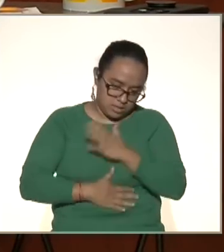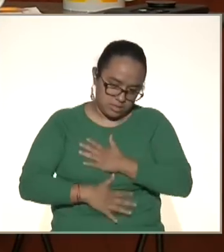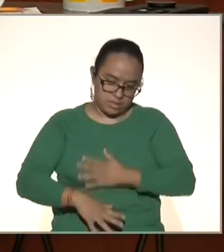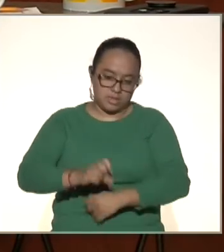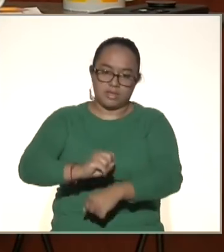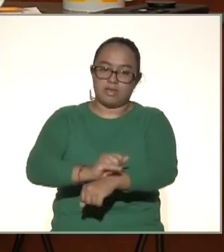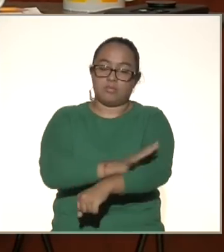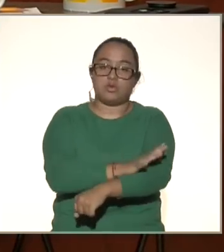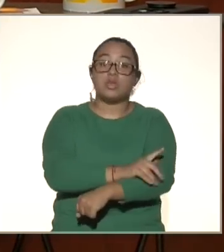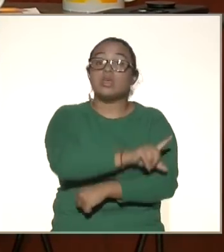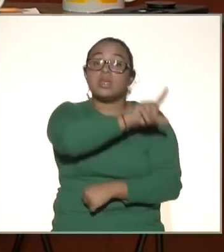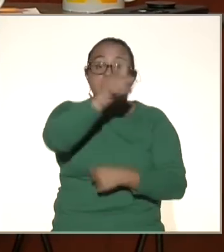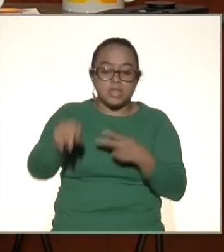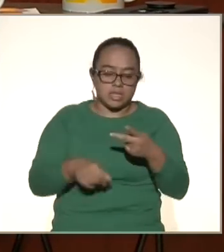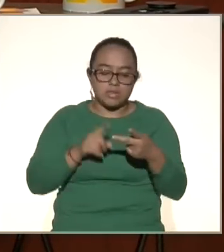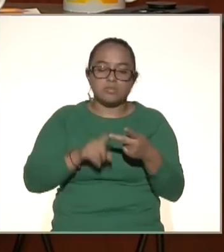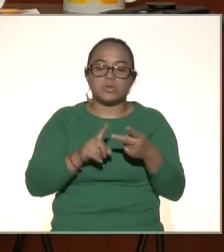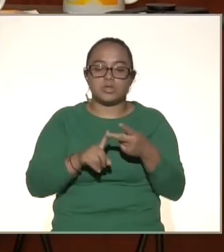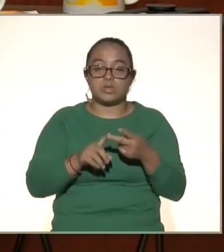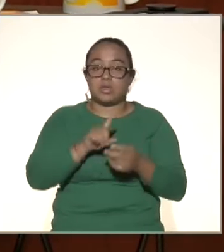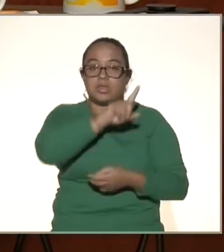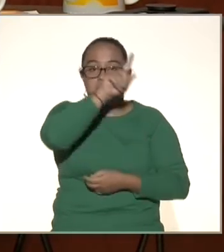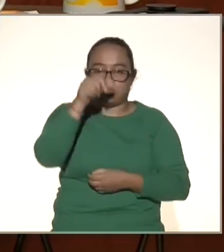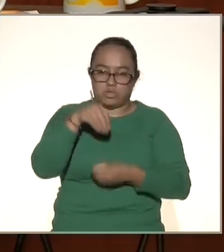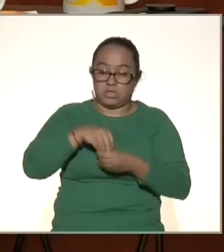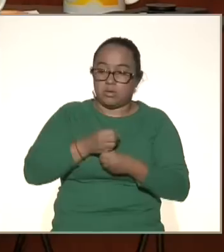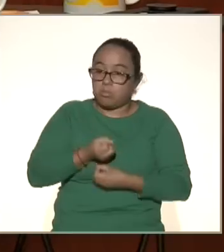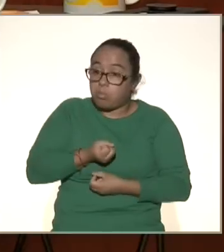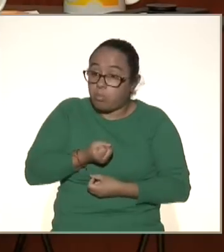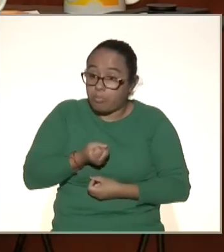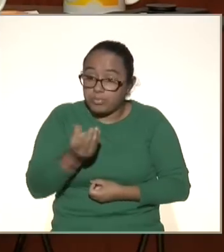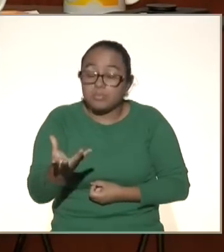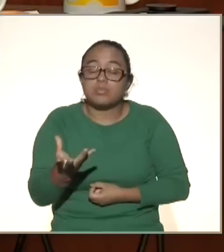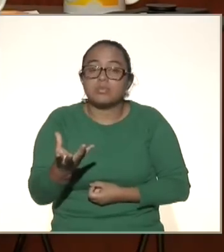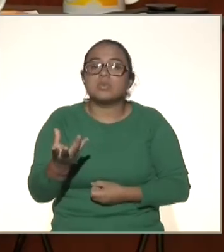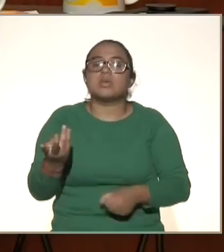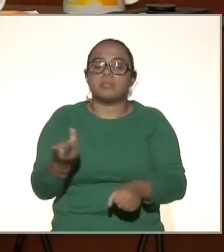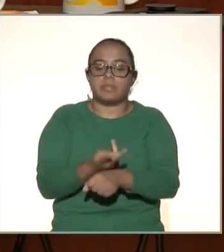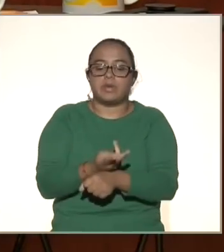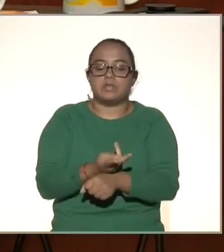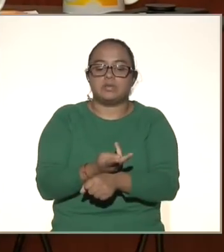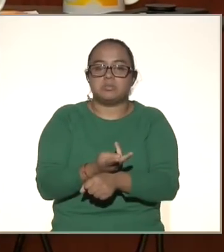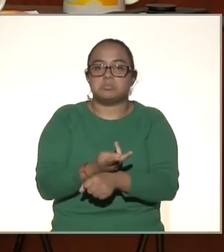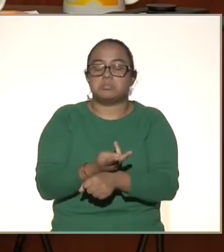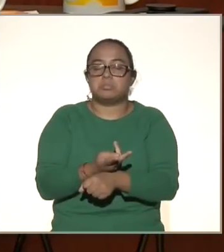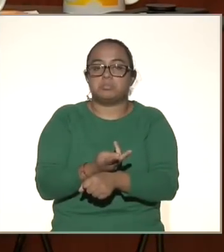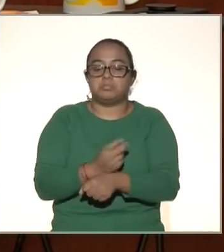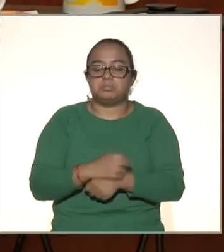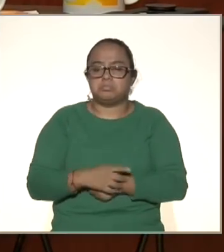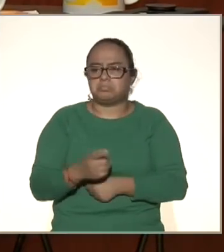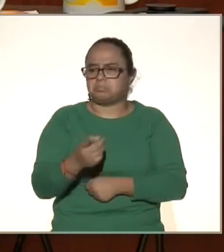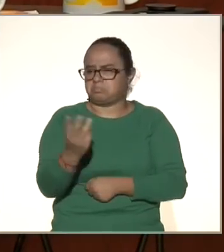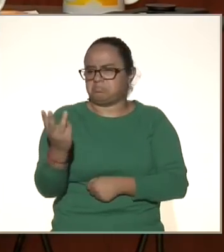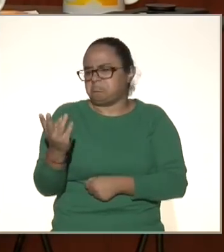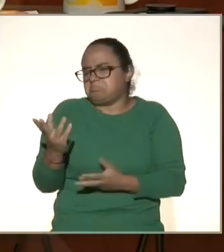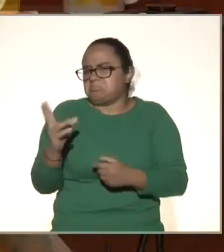cuando ella sorpresivamente, al abrir el secreto, resulta que a nadie le parece